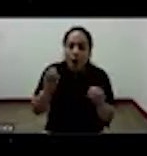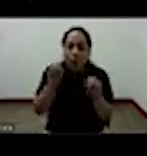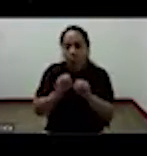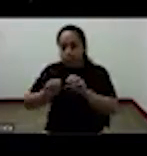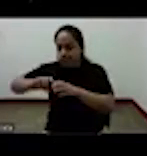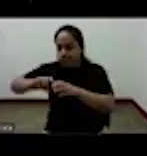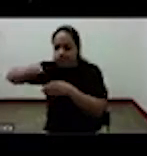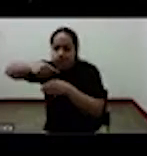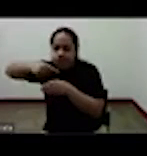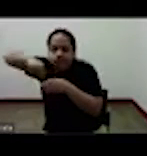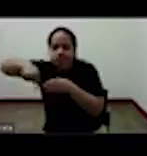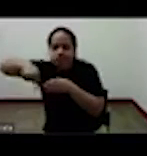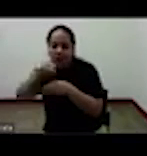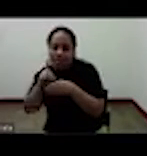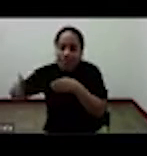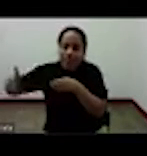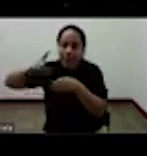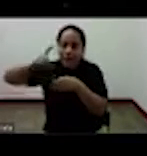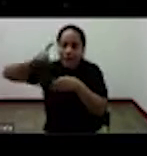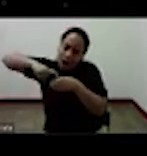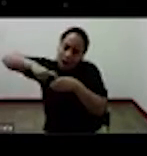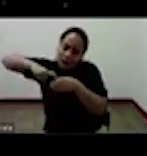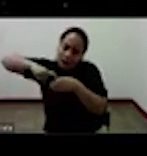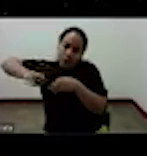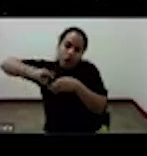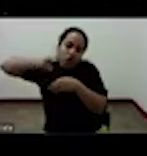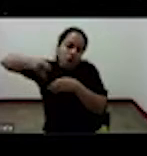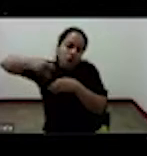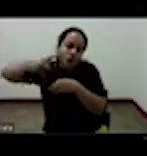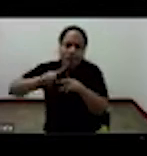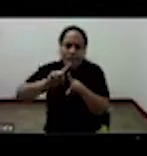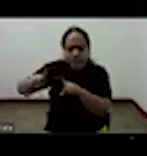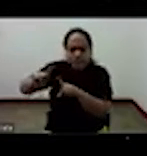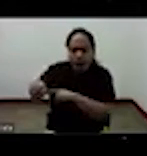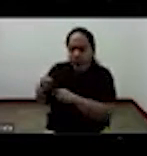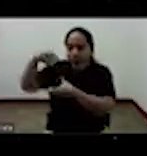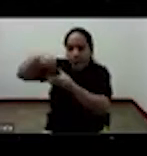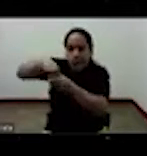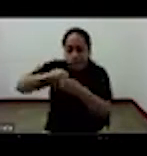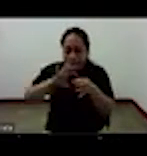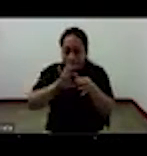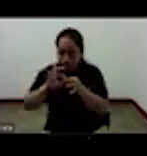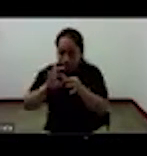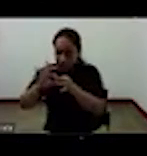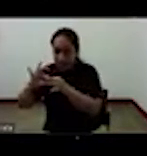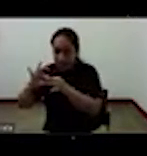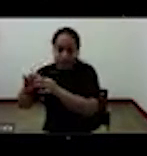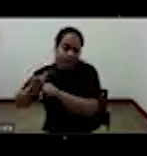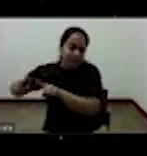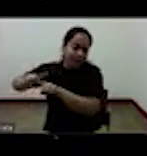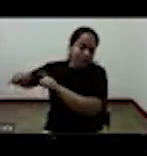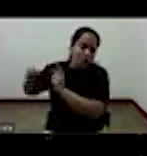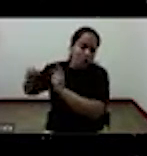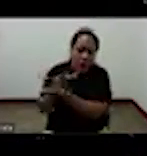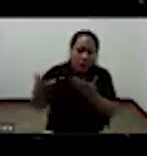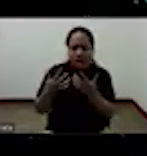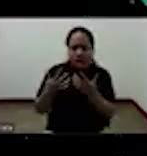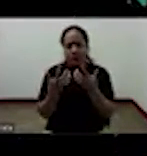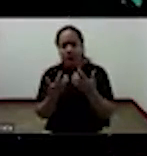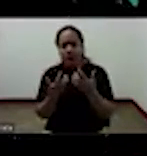Y al interior de esa cadena hay todo lo que queramos de operaciones, de aparatos,